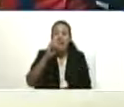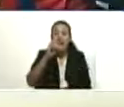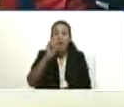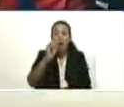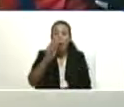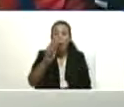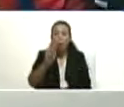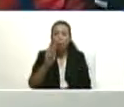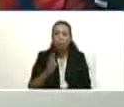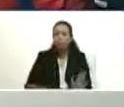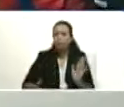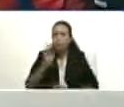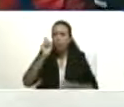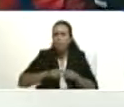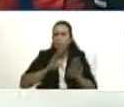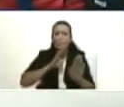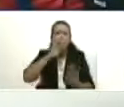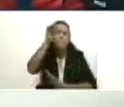récord.